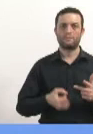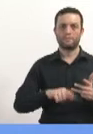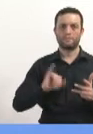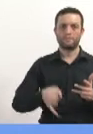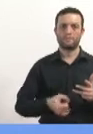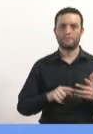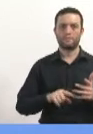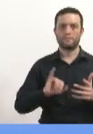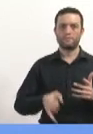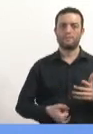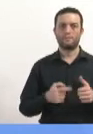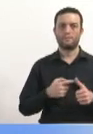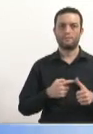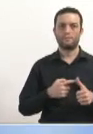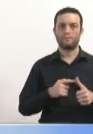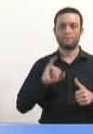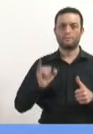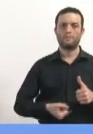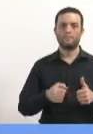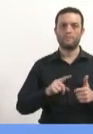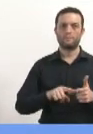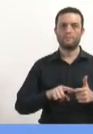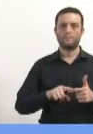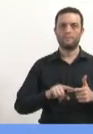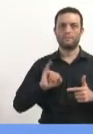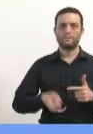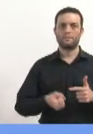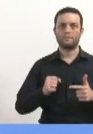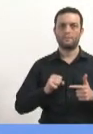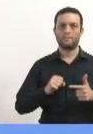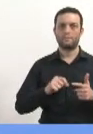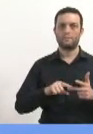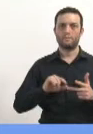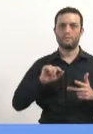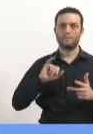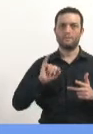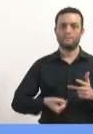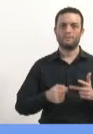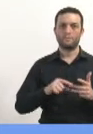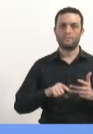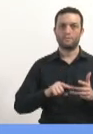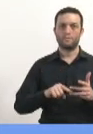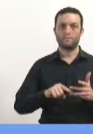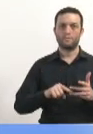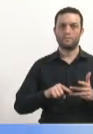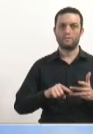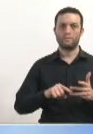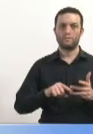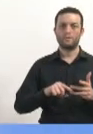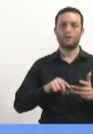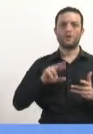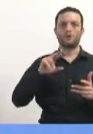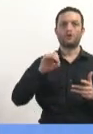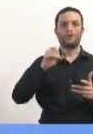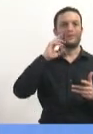afirmativo recalde afirmativo reutemann afirmativo rodas afirmativo matías rodríguez afirmativo rodríguez marchado su